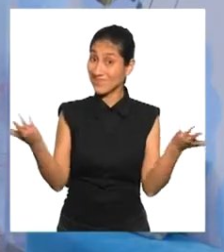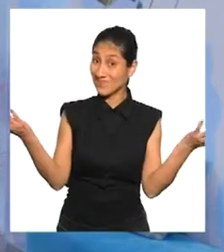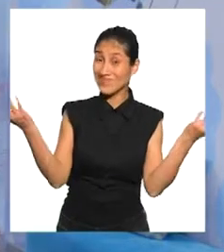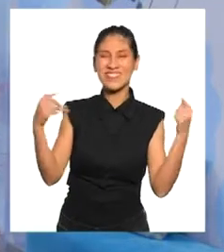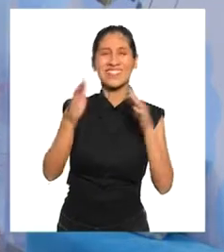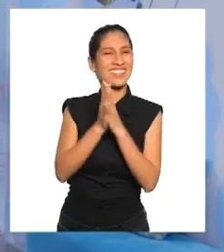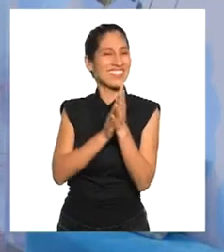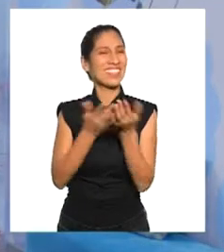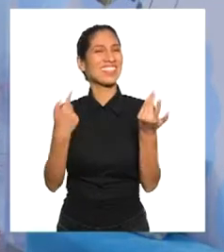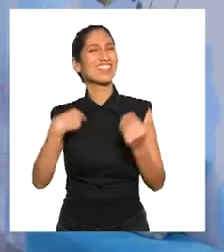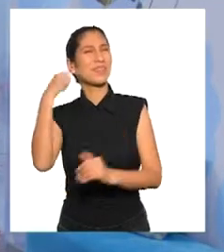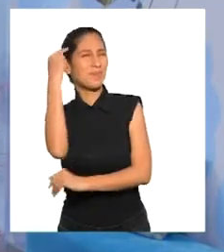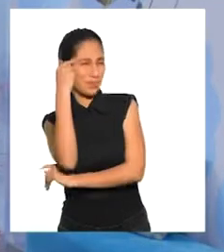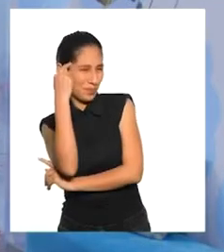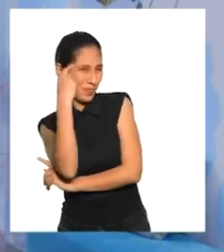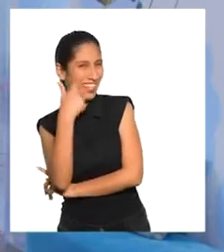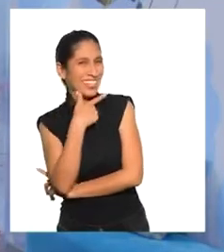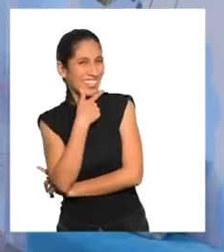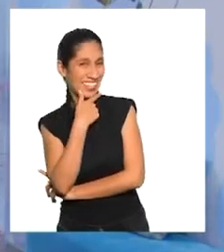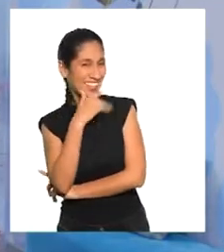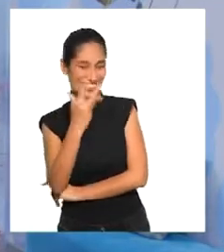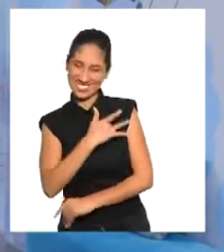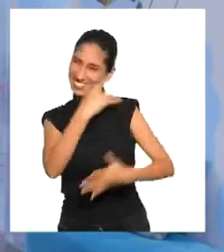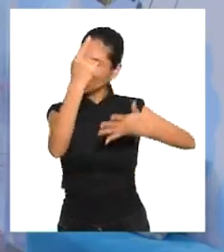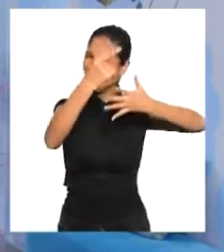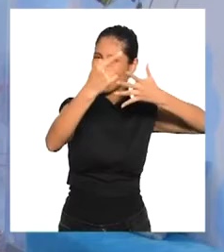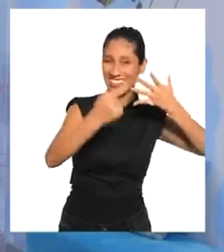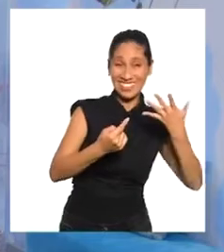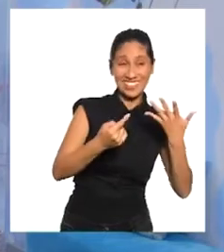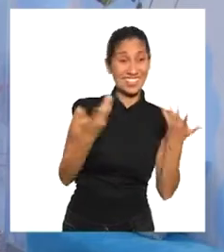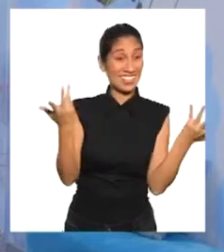Y entonces me puse a pensar en las emociones.